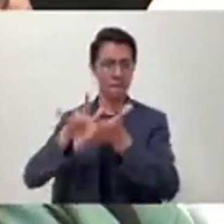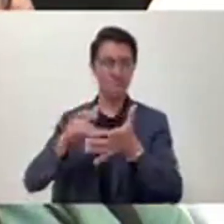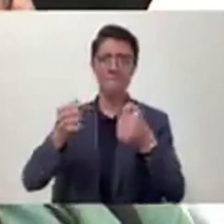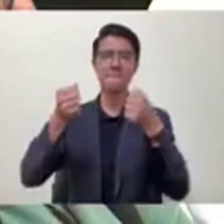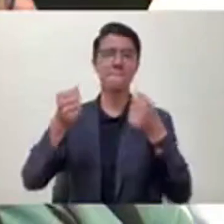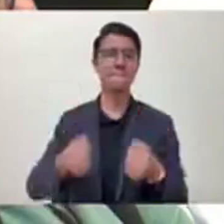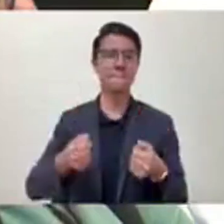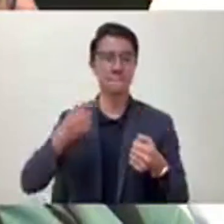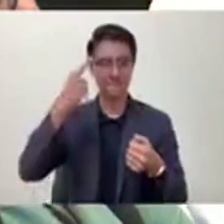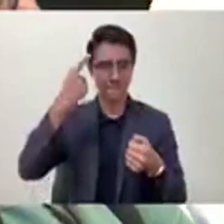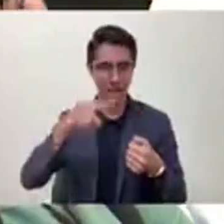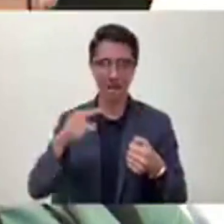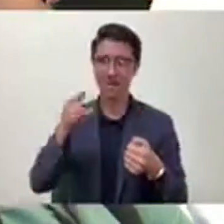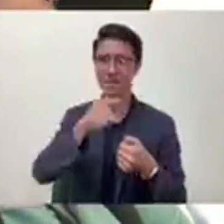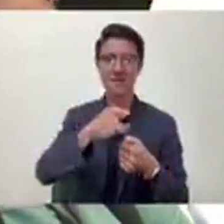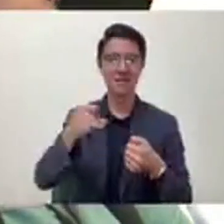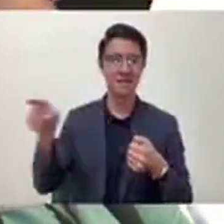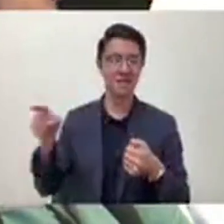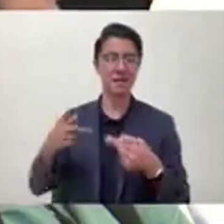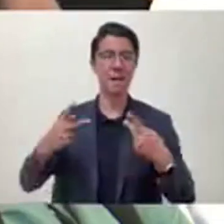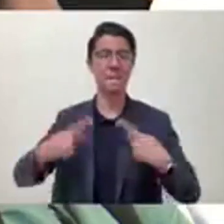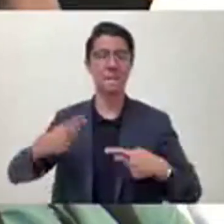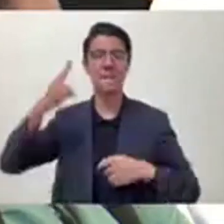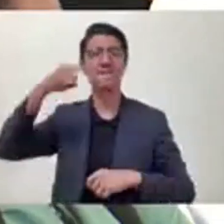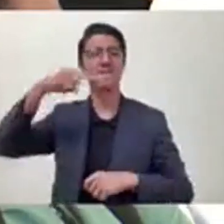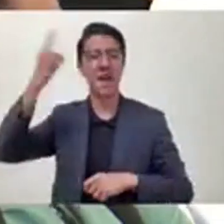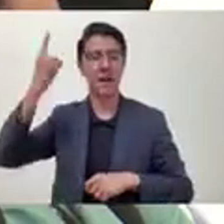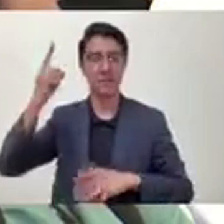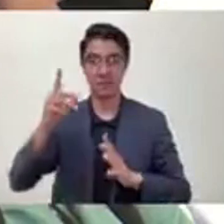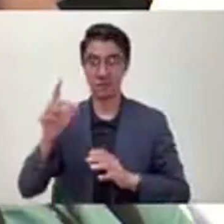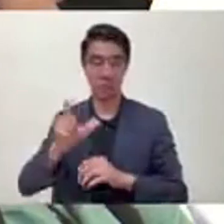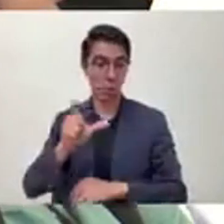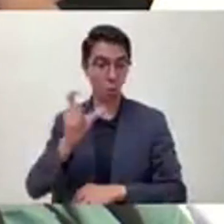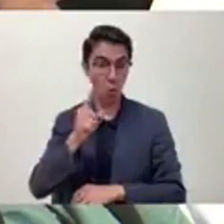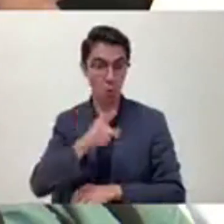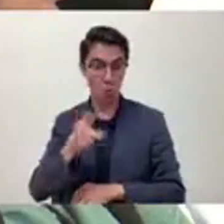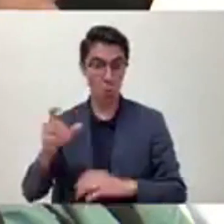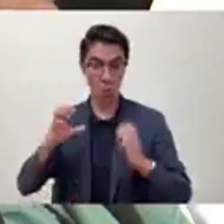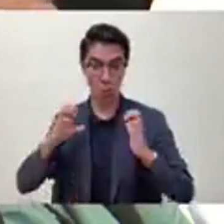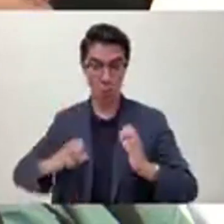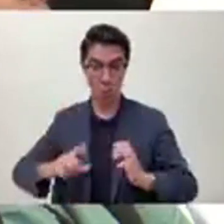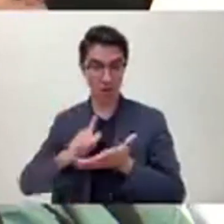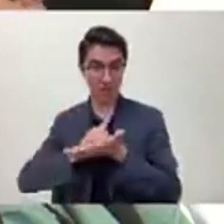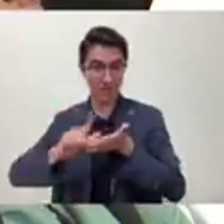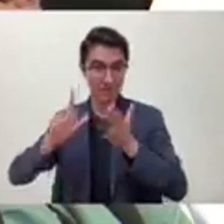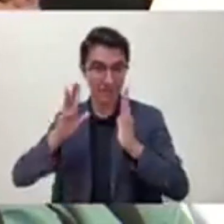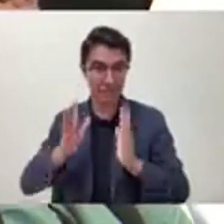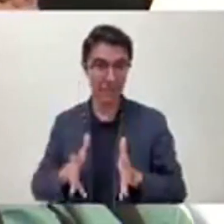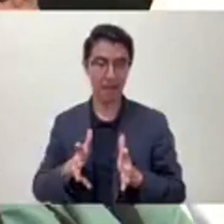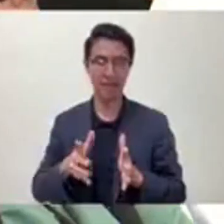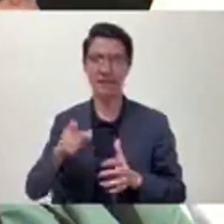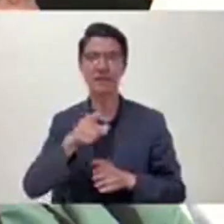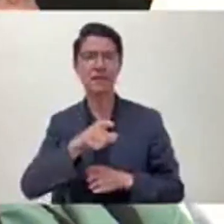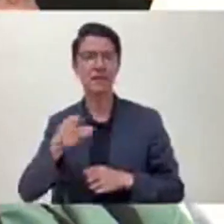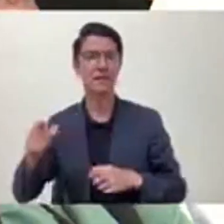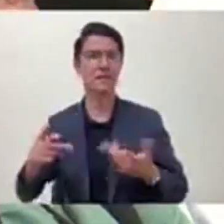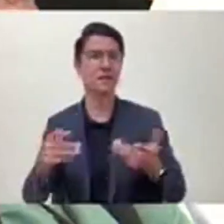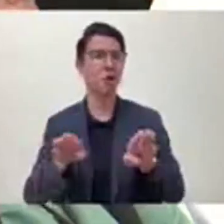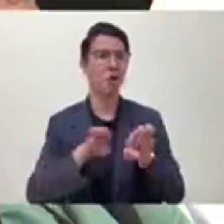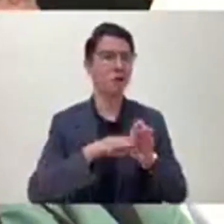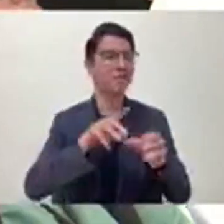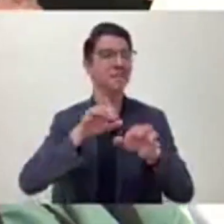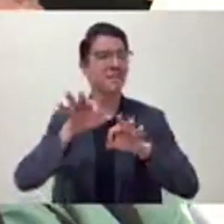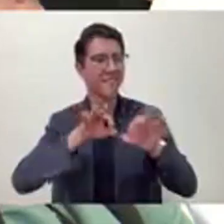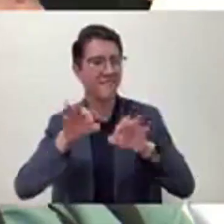camino complicado para estas personas en las cuales sus oportunidades laborales que al fin y al cabo si tiene una oportunidad laboral ayuda a